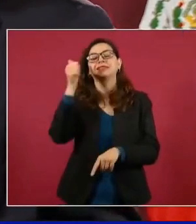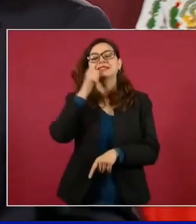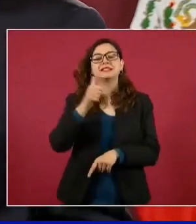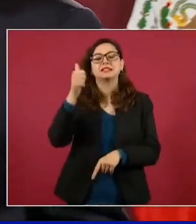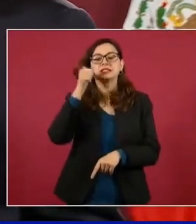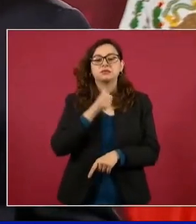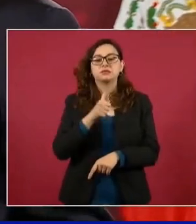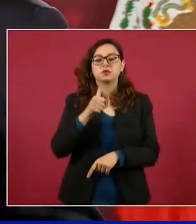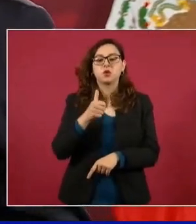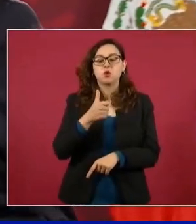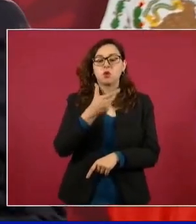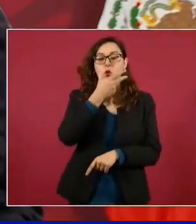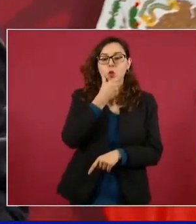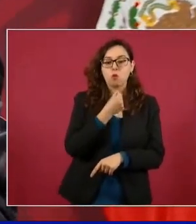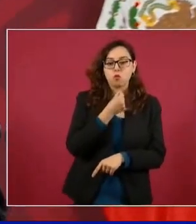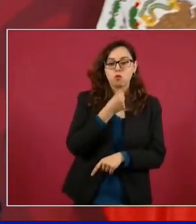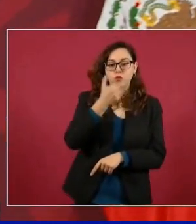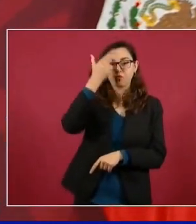sino doña Porfiria.